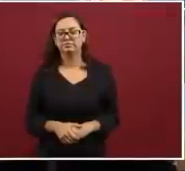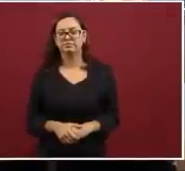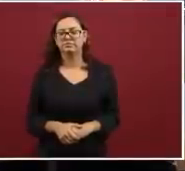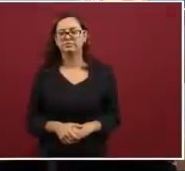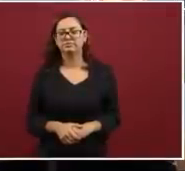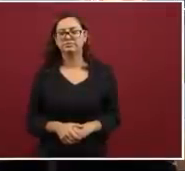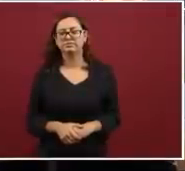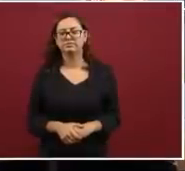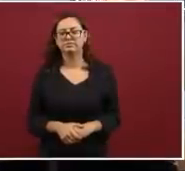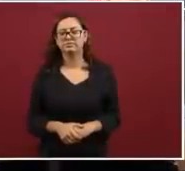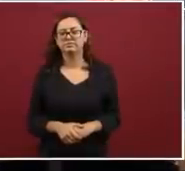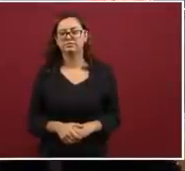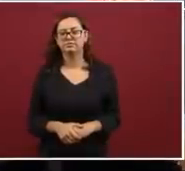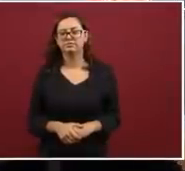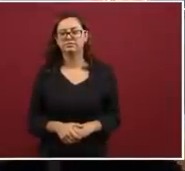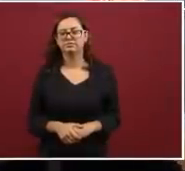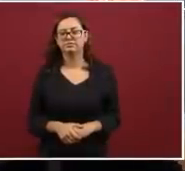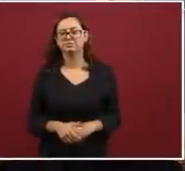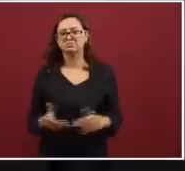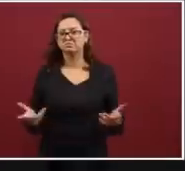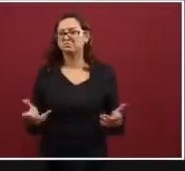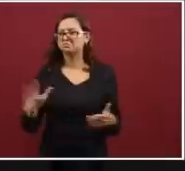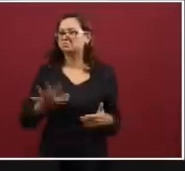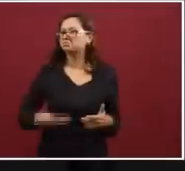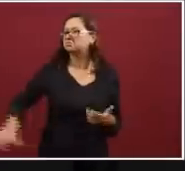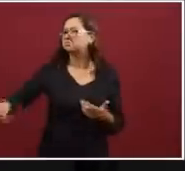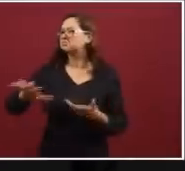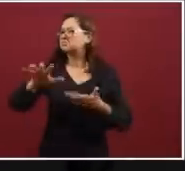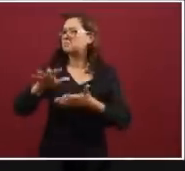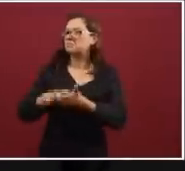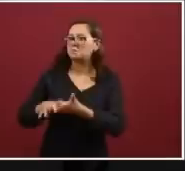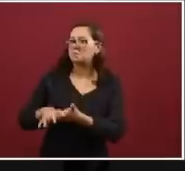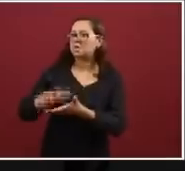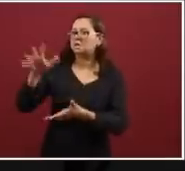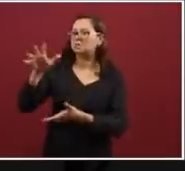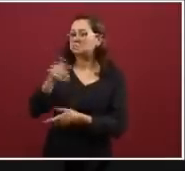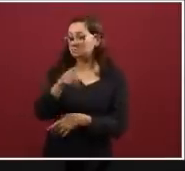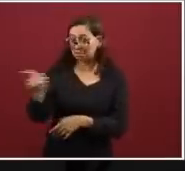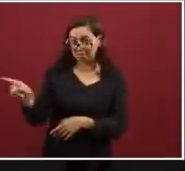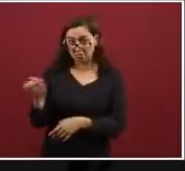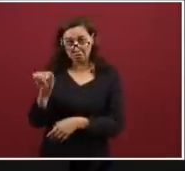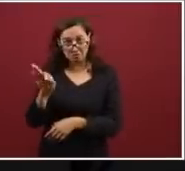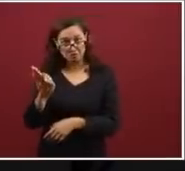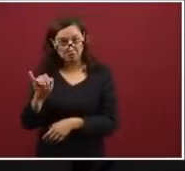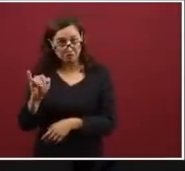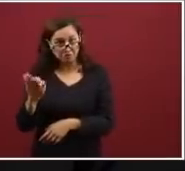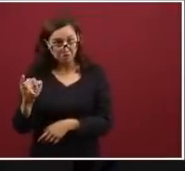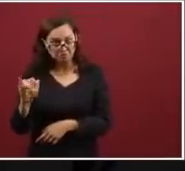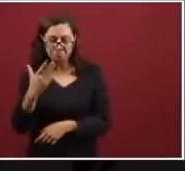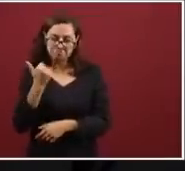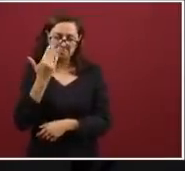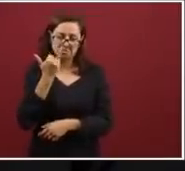no la mayoría del pueblo. También dije que